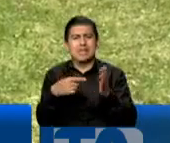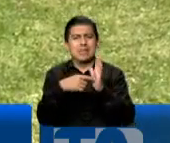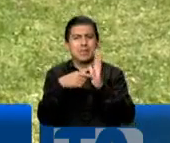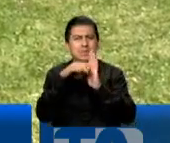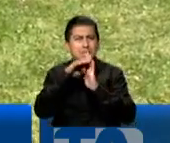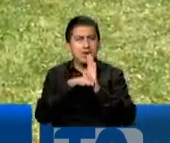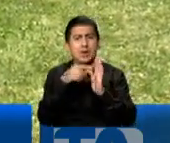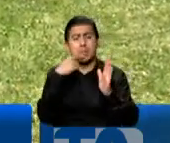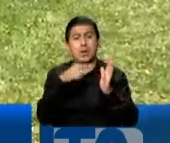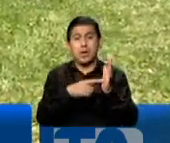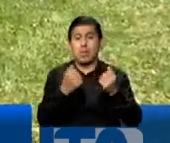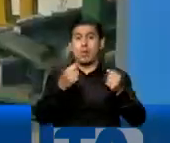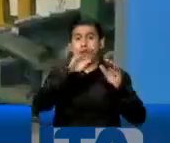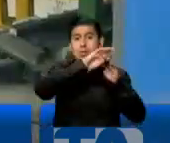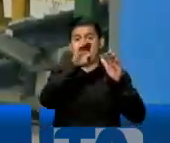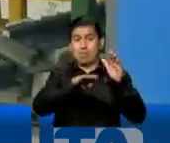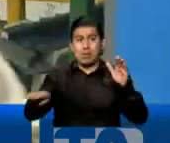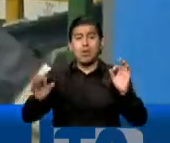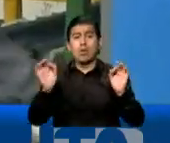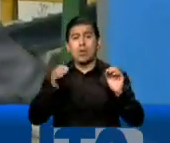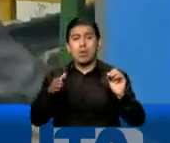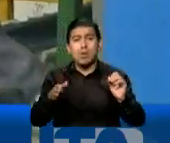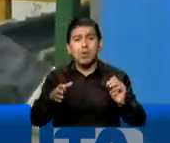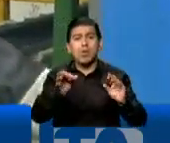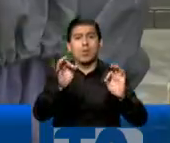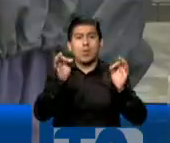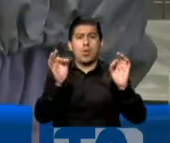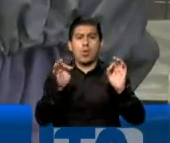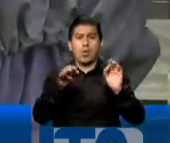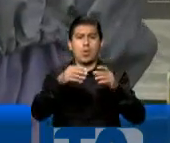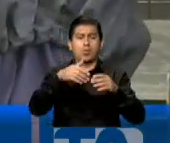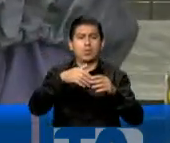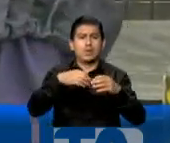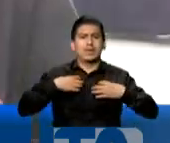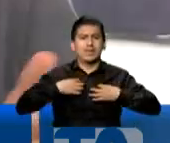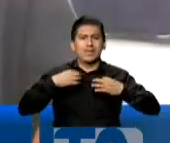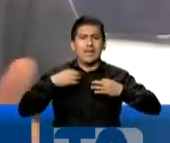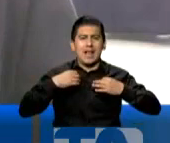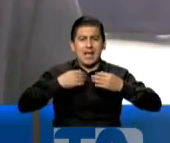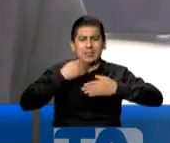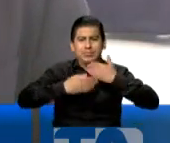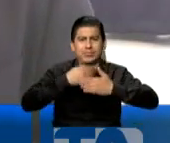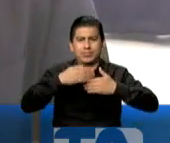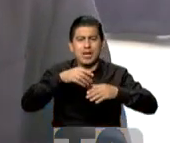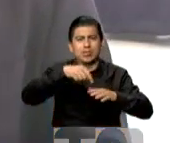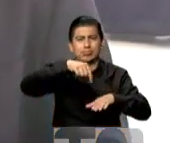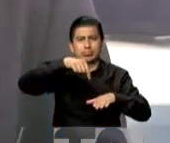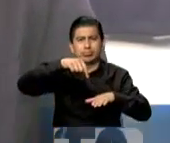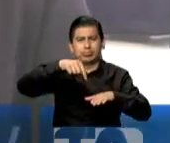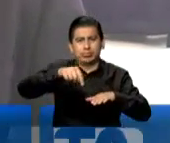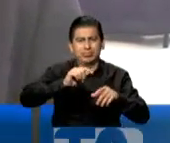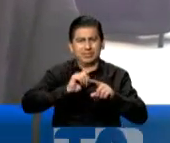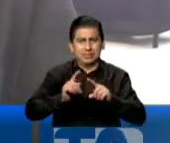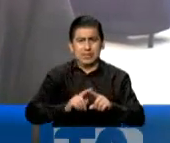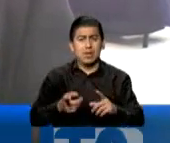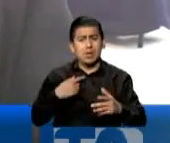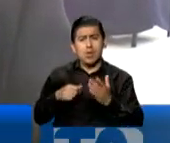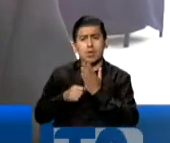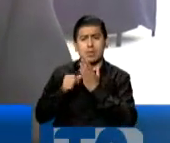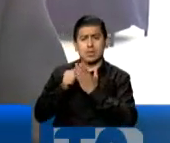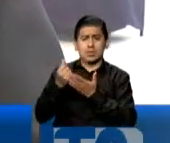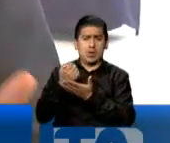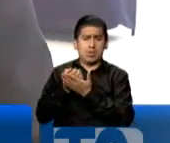esta decisión, como el automotriz, el acuícola, el industrial textilero, entre otros. Vamos a revisar conjuntamente con el ministro de